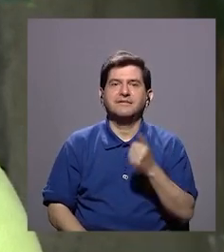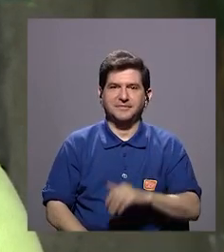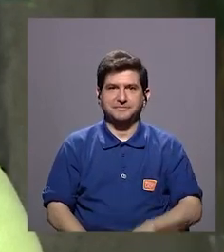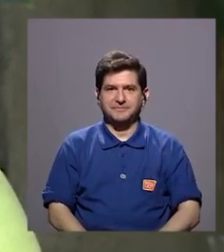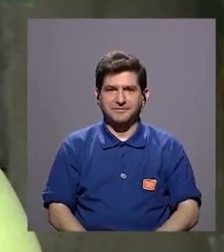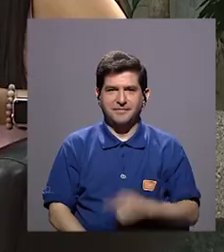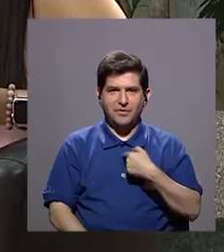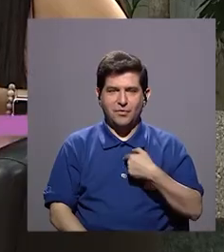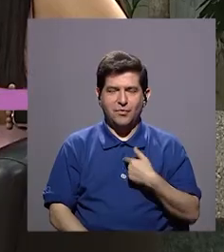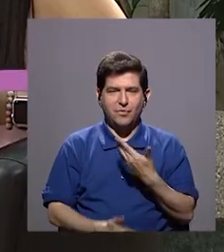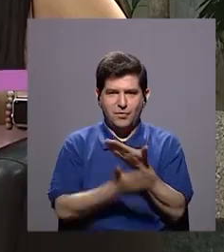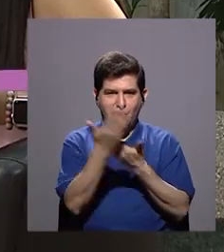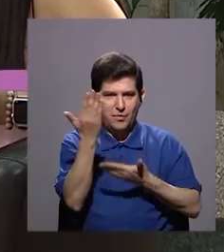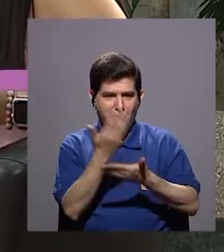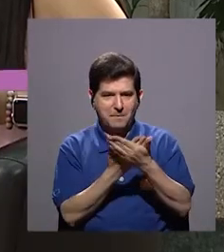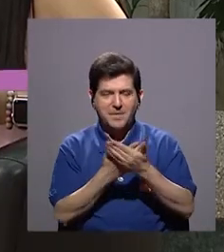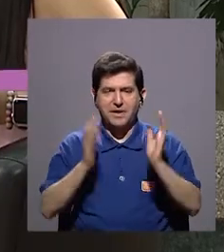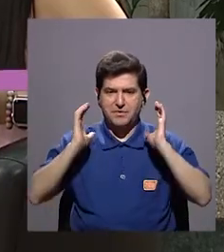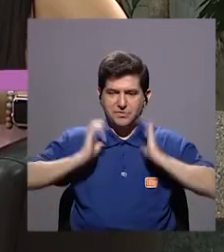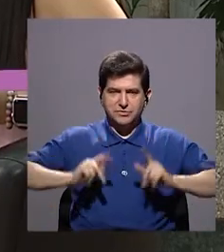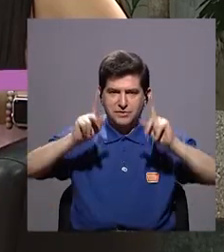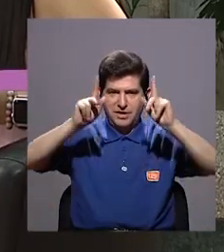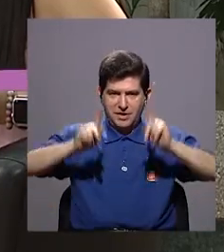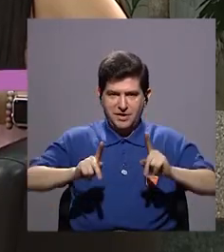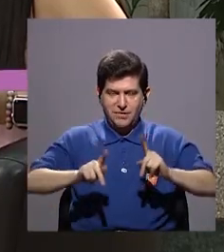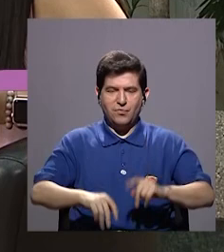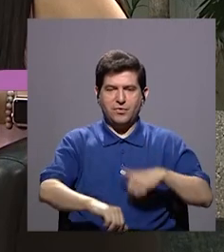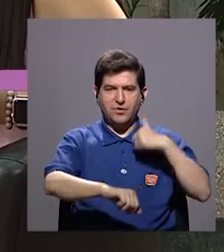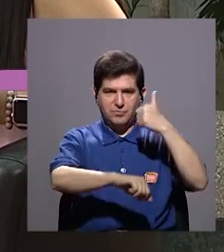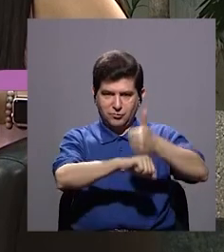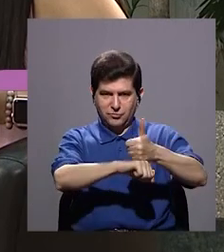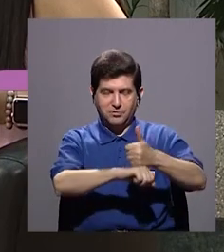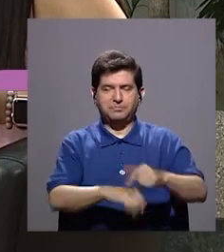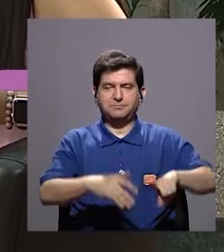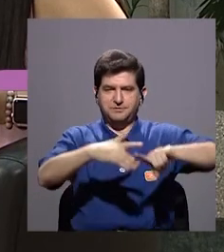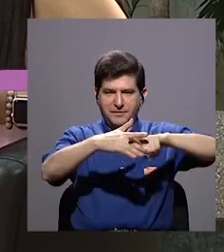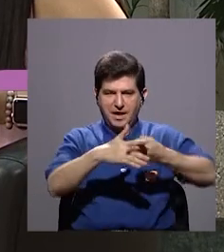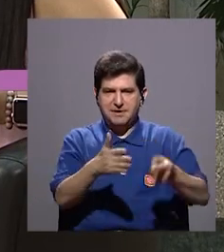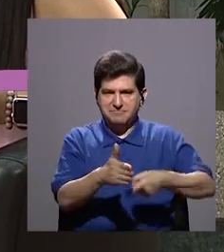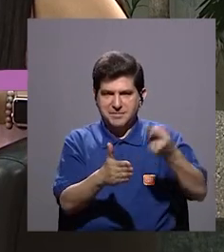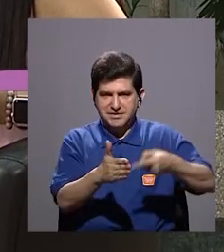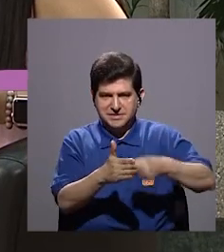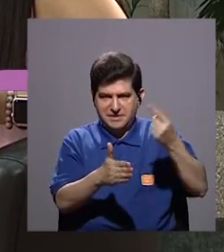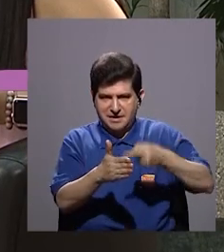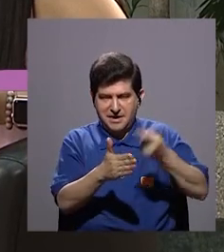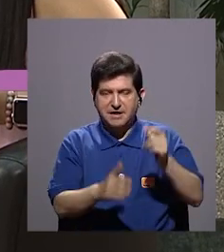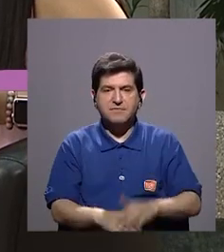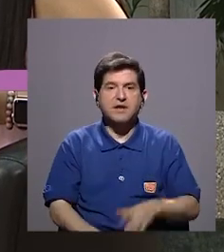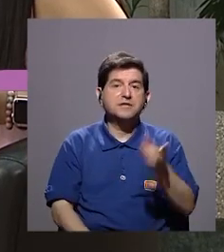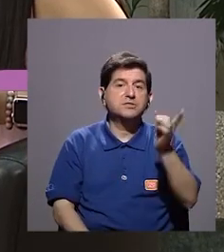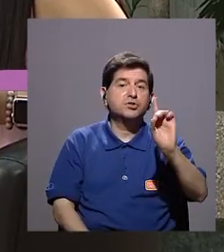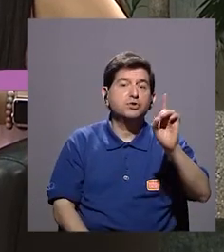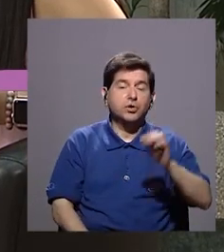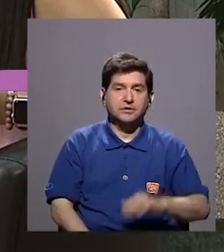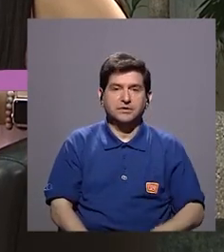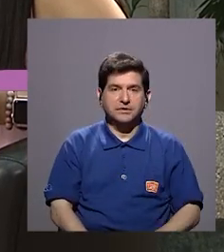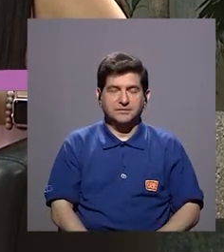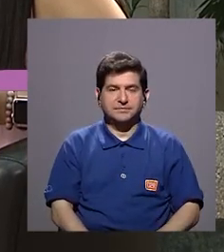tiene. Uno pone las manos en el cuerpo de la persona. Empezamos muchas veces